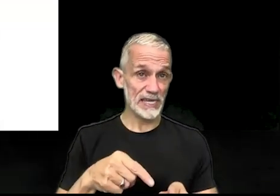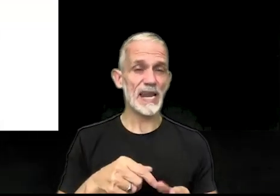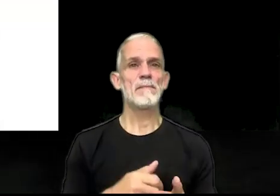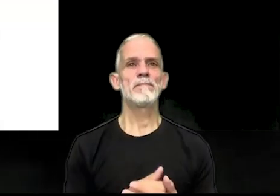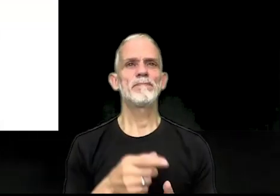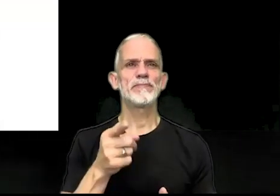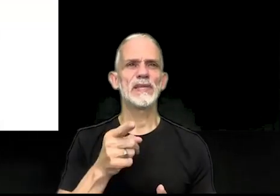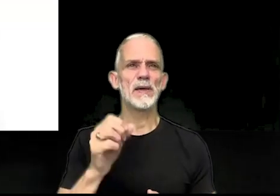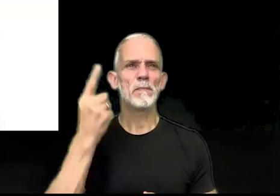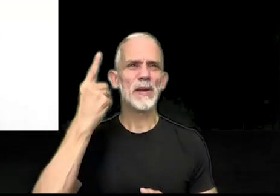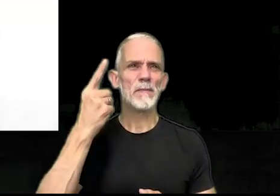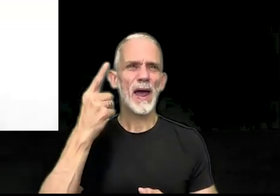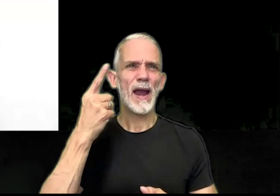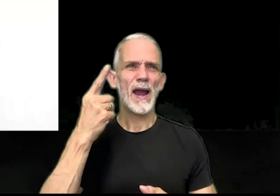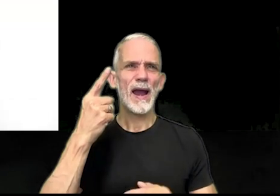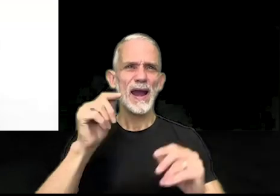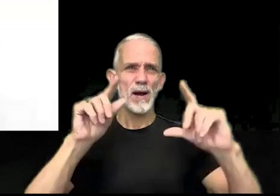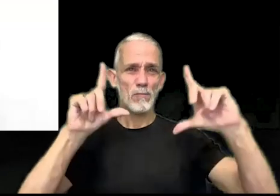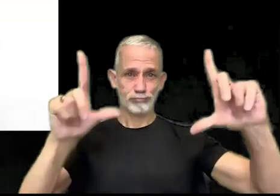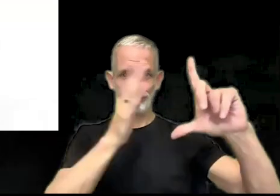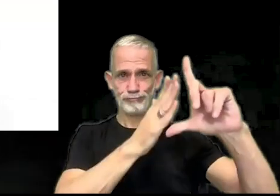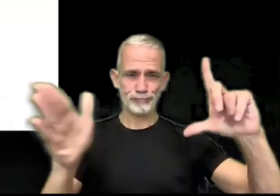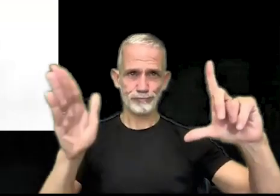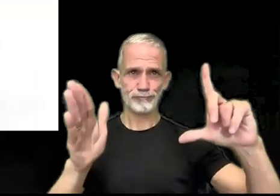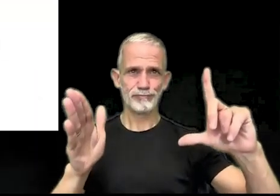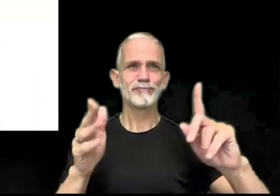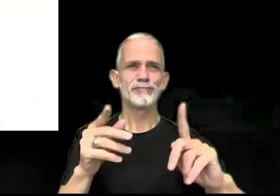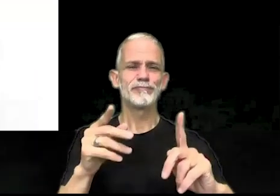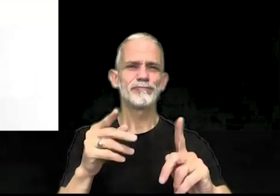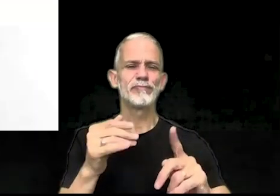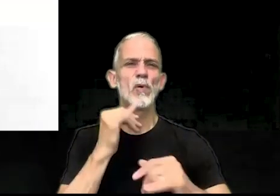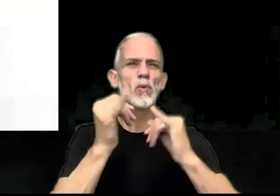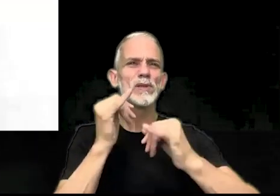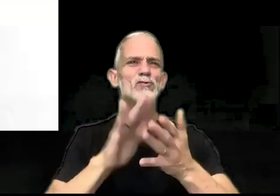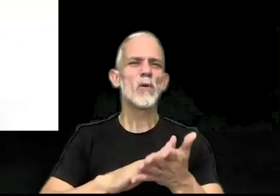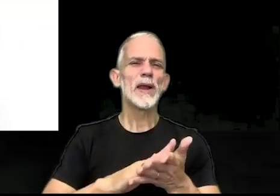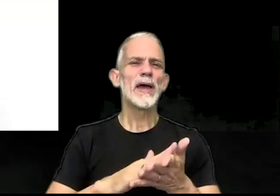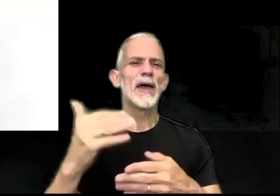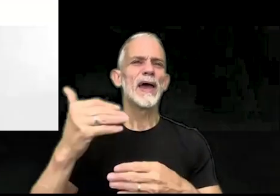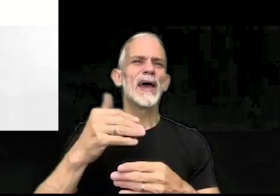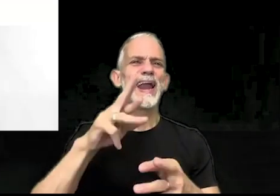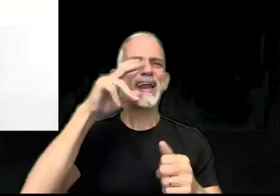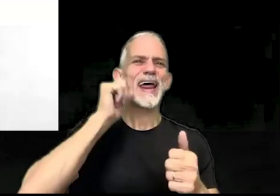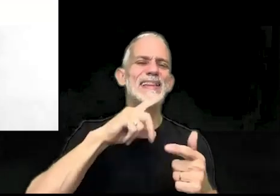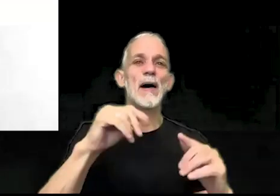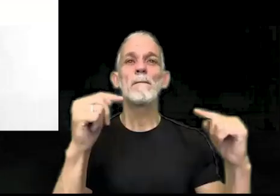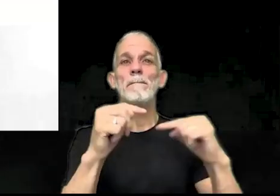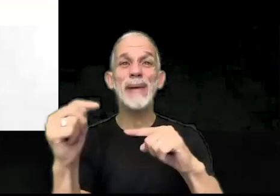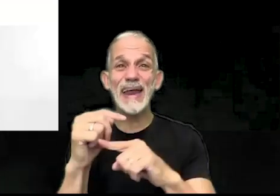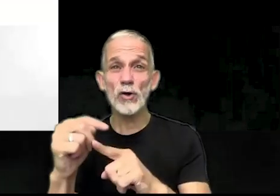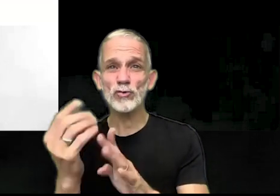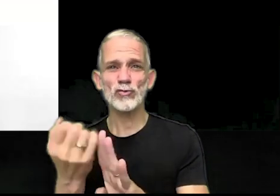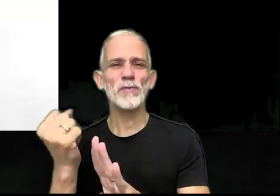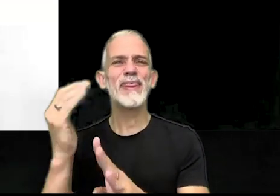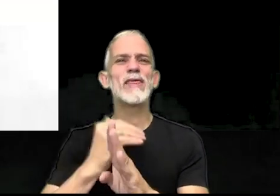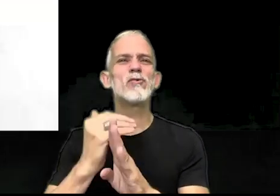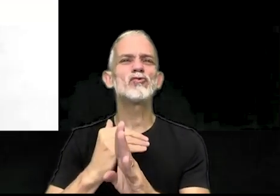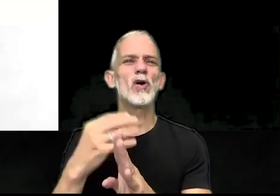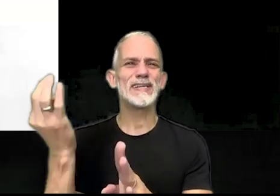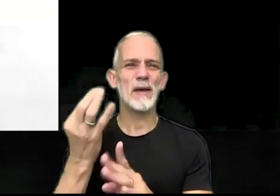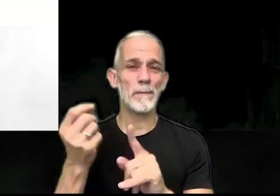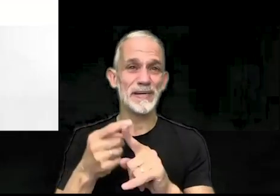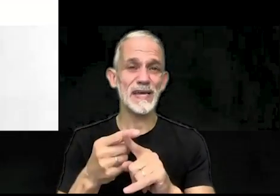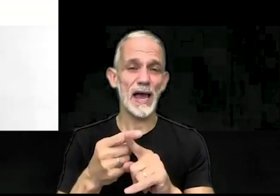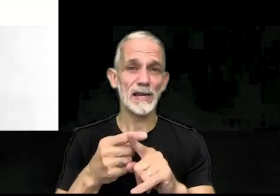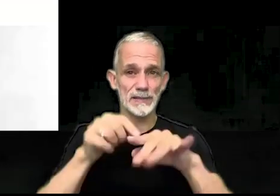y esta primer parte, donde hablo de rentas brutas menos deducciones especiales, se va